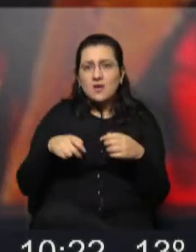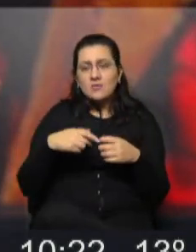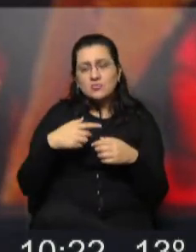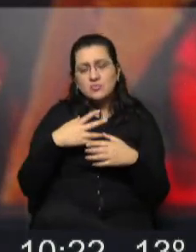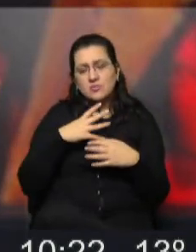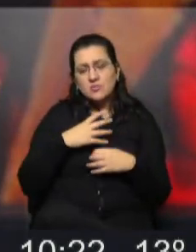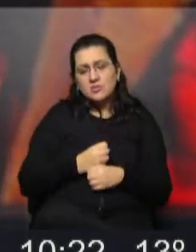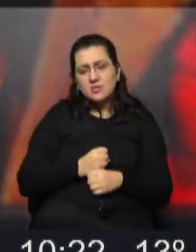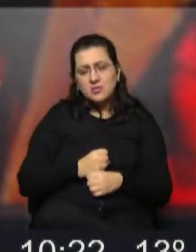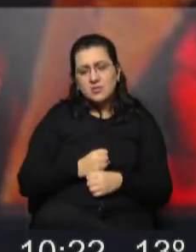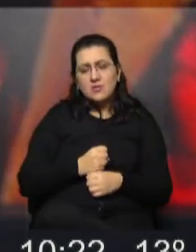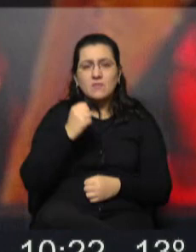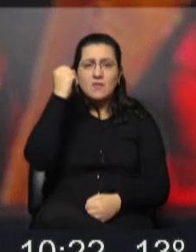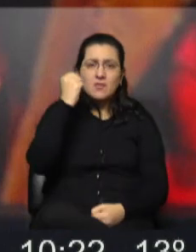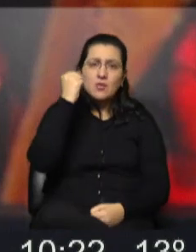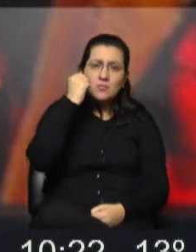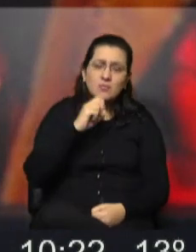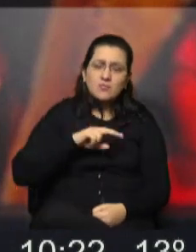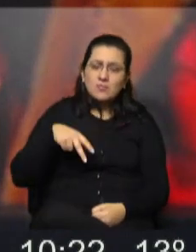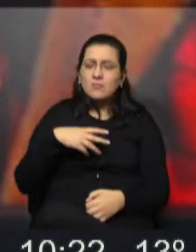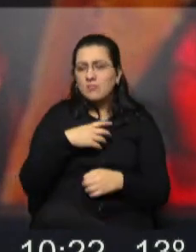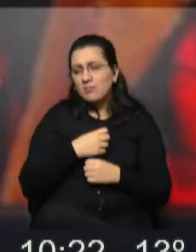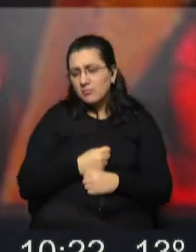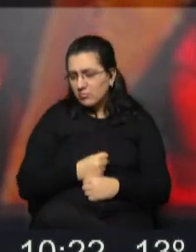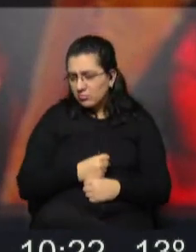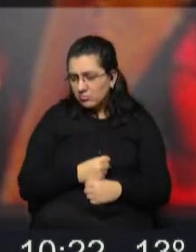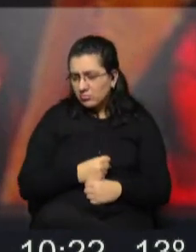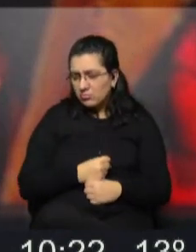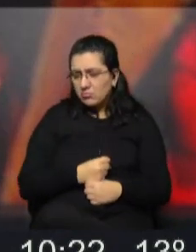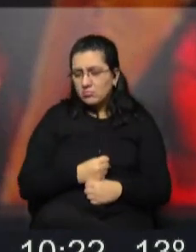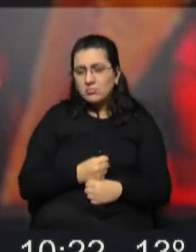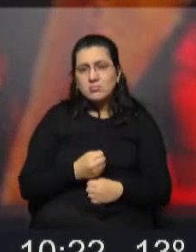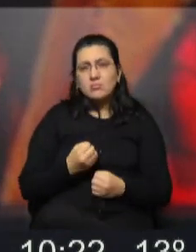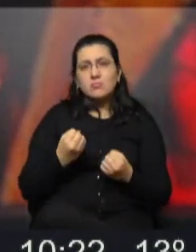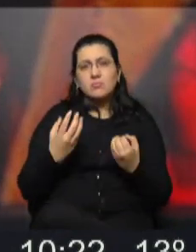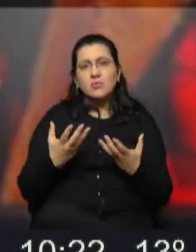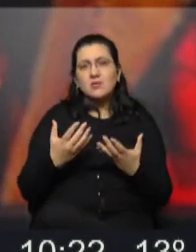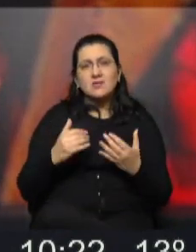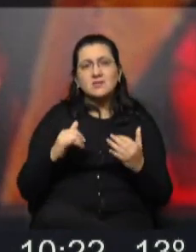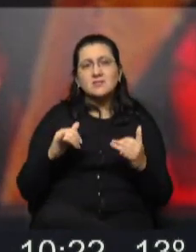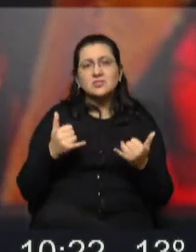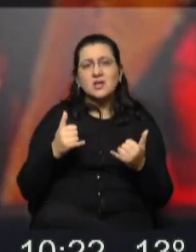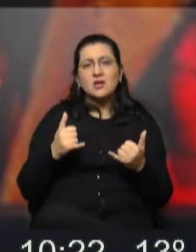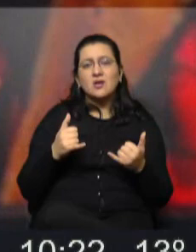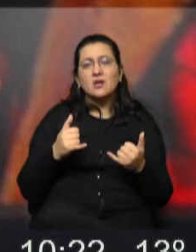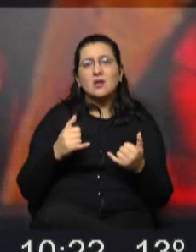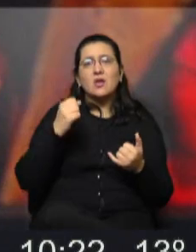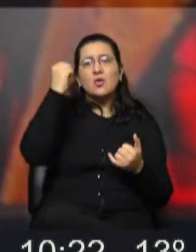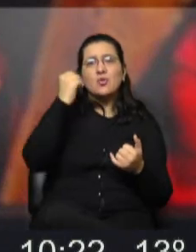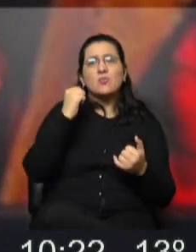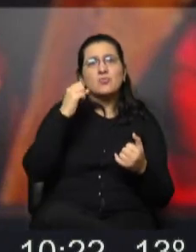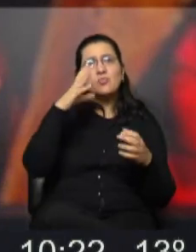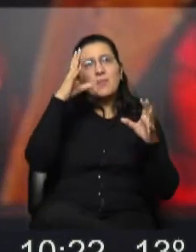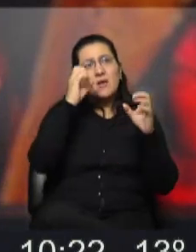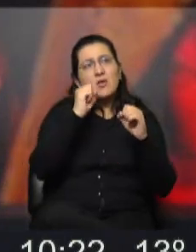tristeza del ómnibus. Con una tristeza, porque viste, ya con el ómnibus todo apagado, iba